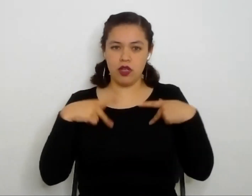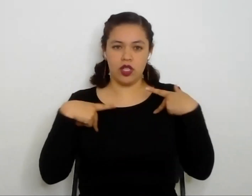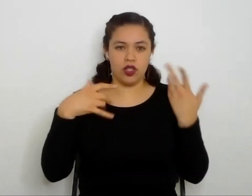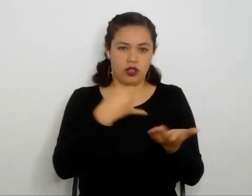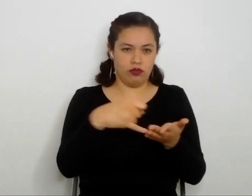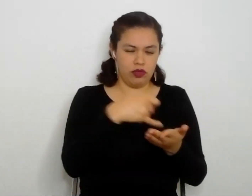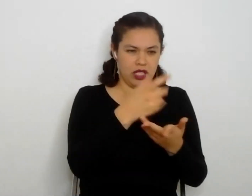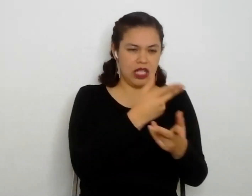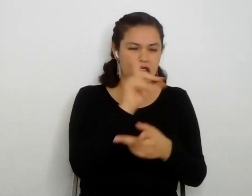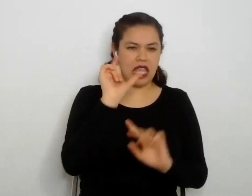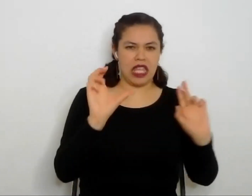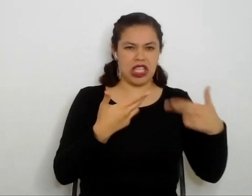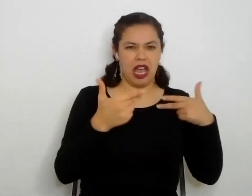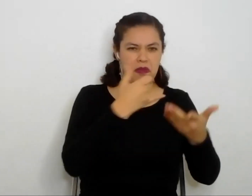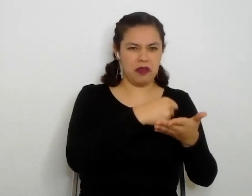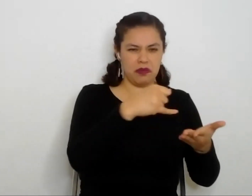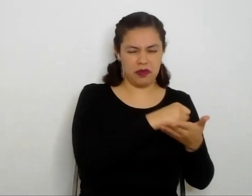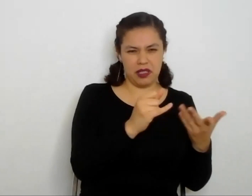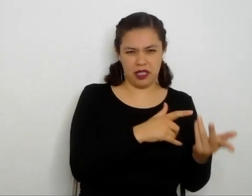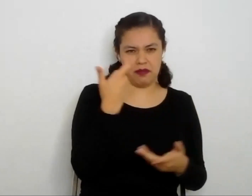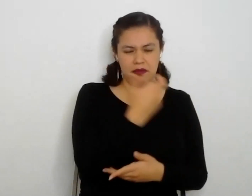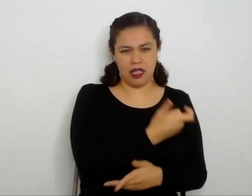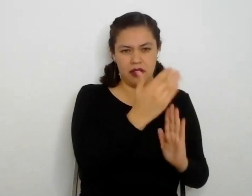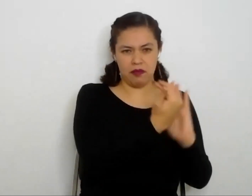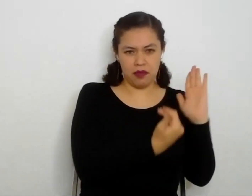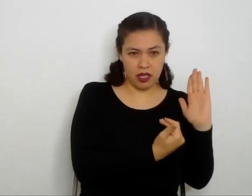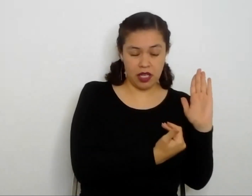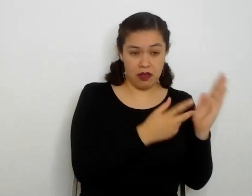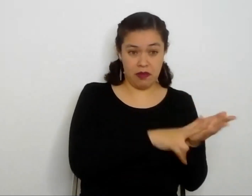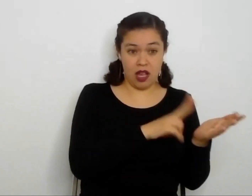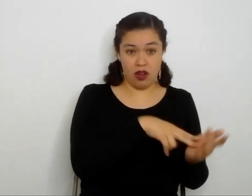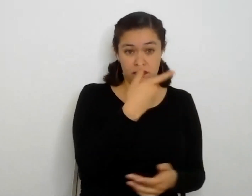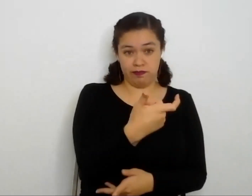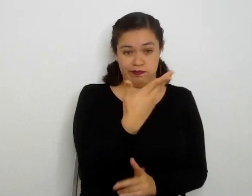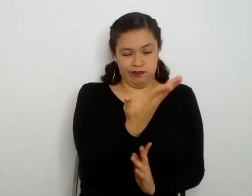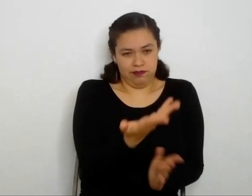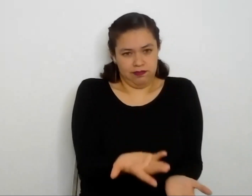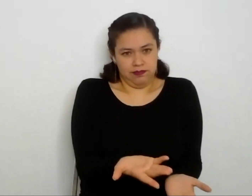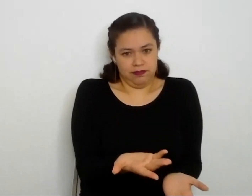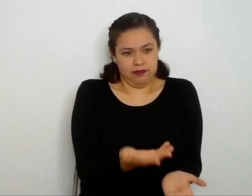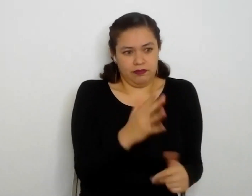producen en Chiapas y que pues, los salarios mínimos les pegan en los costos. Y le dije, pues mira,